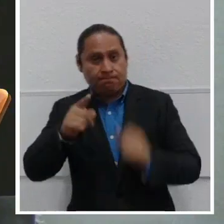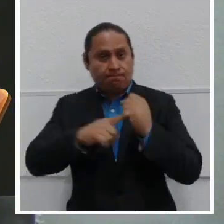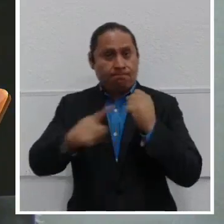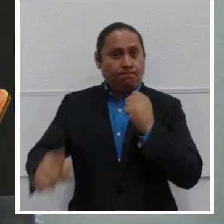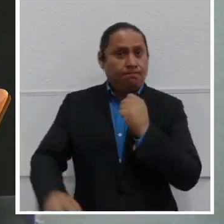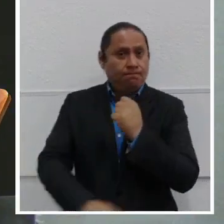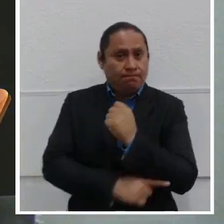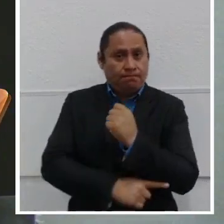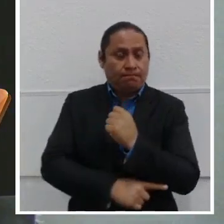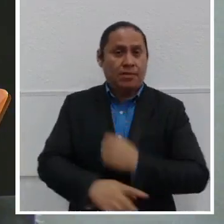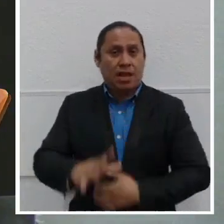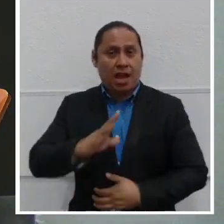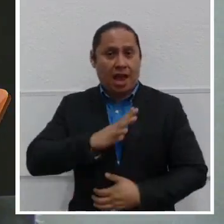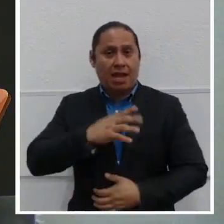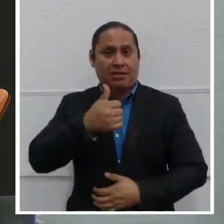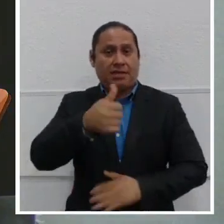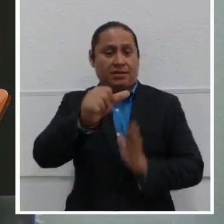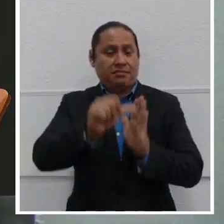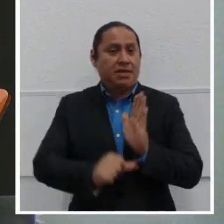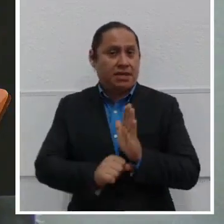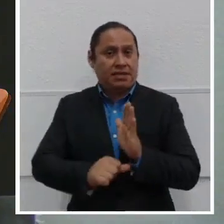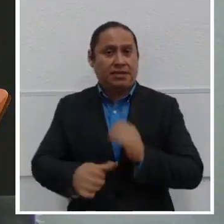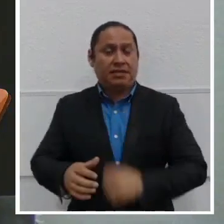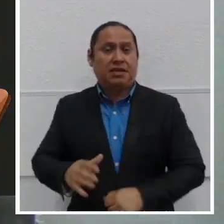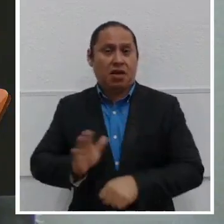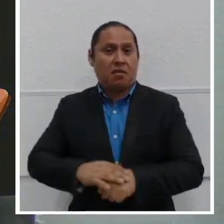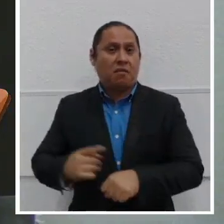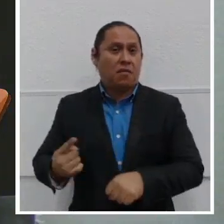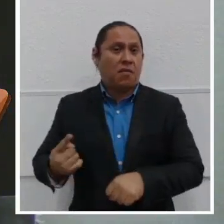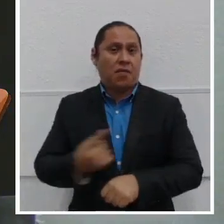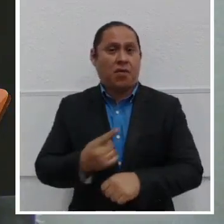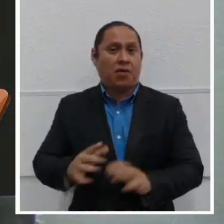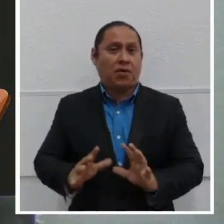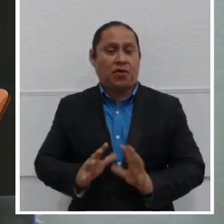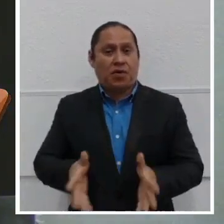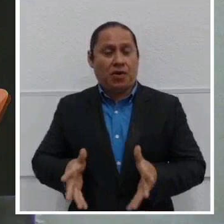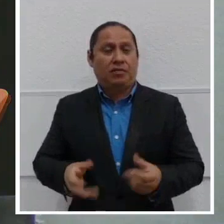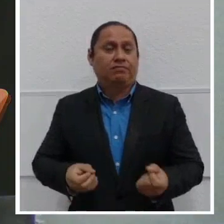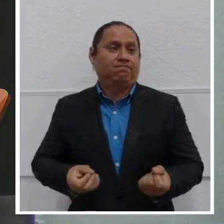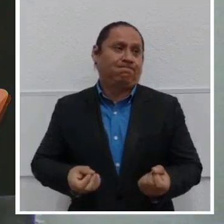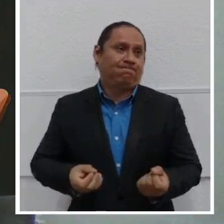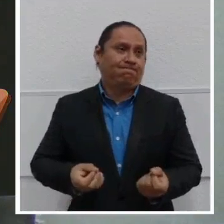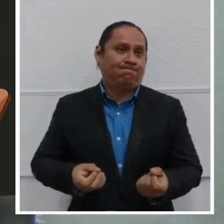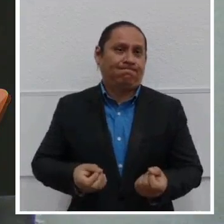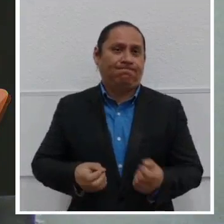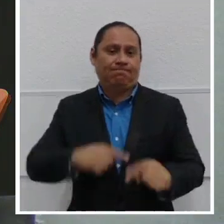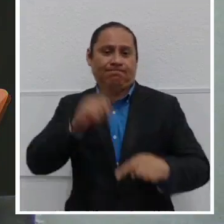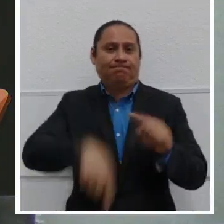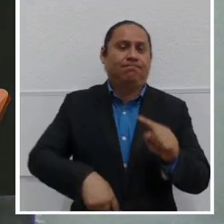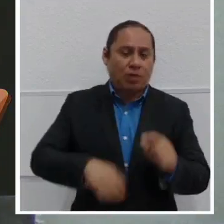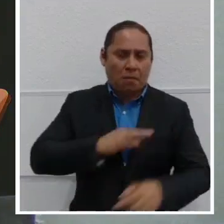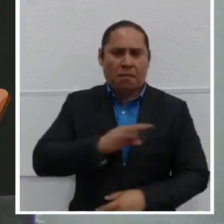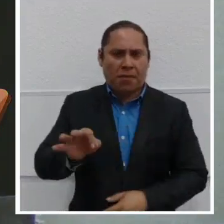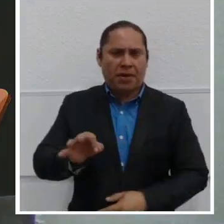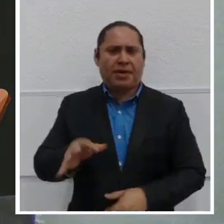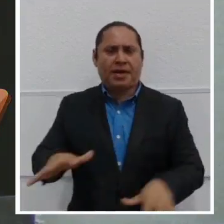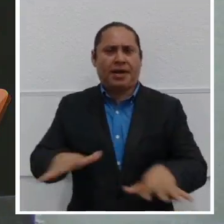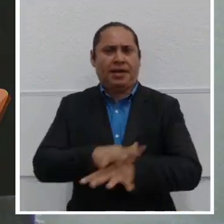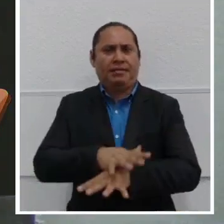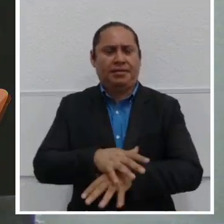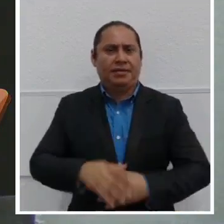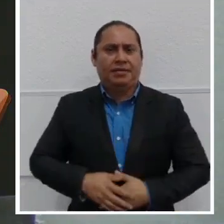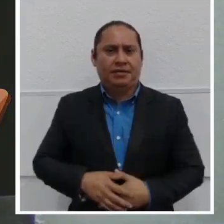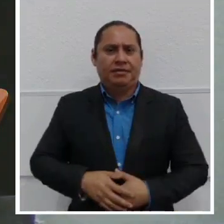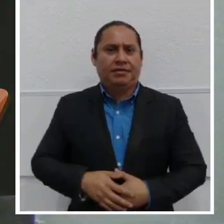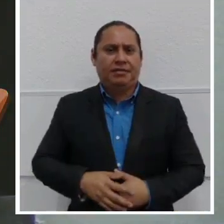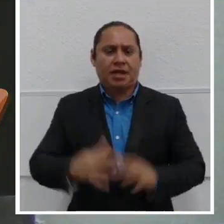embarazo ya tenía seis meses es por el cual sale este Amparo creo que se modificar y poner